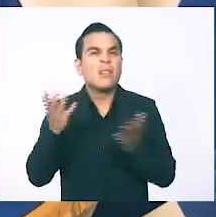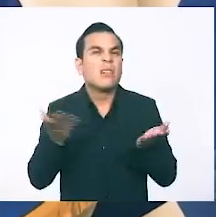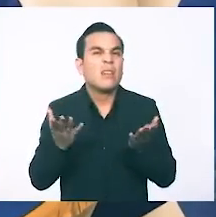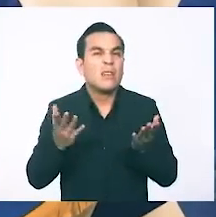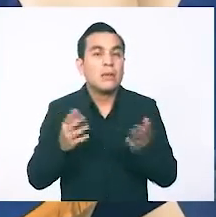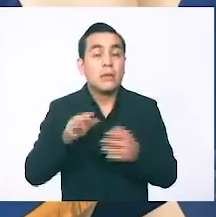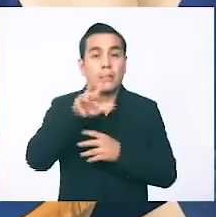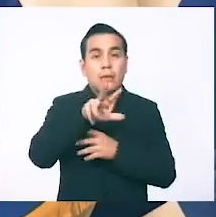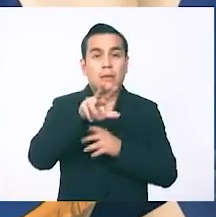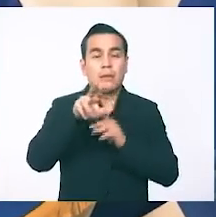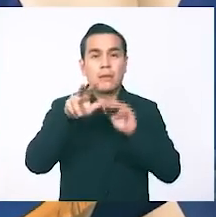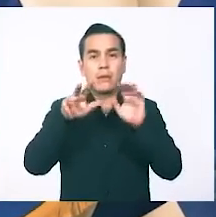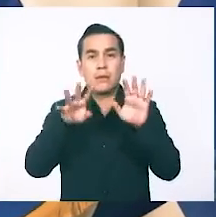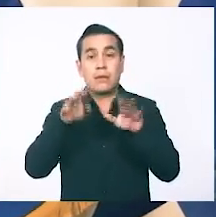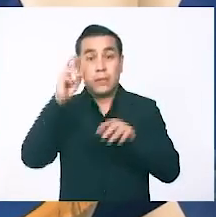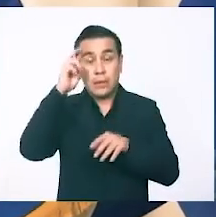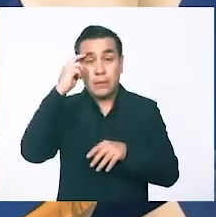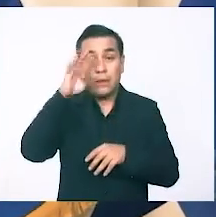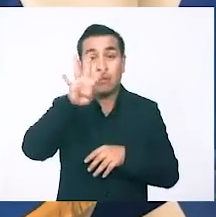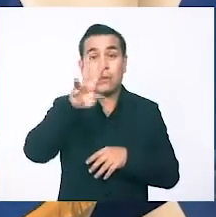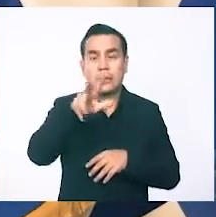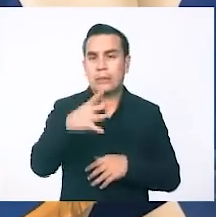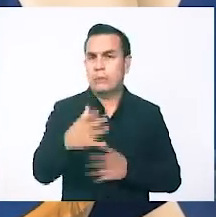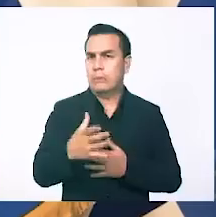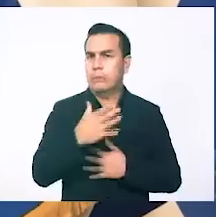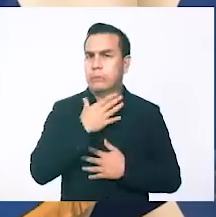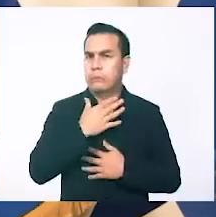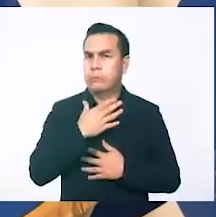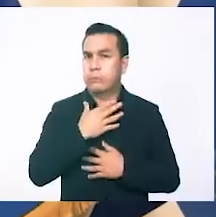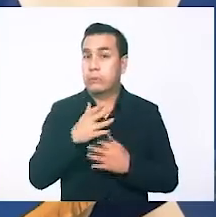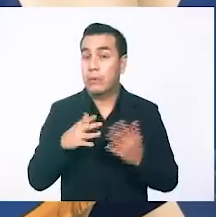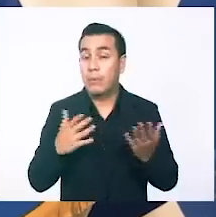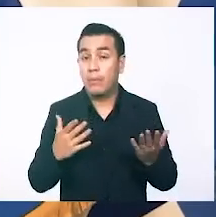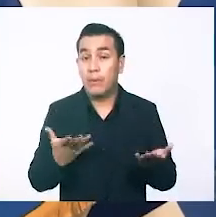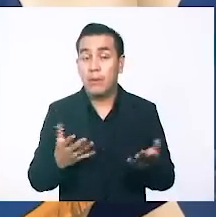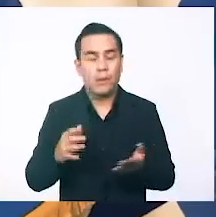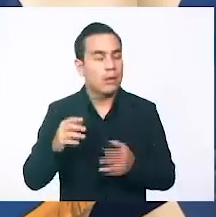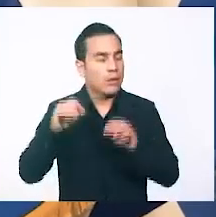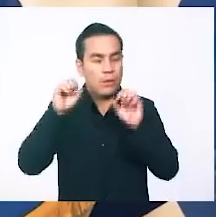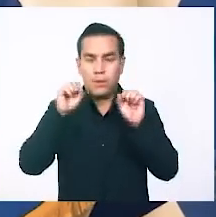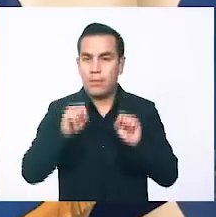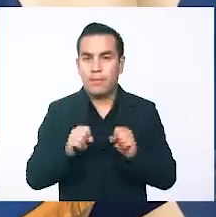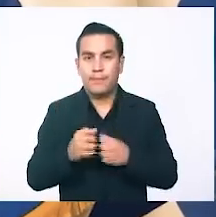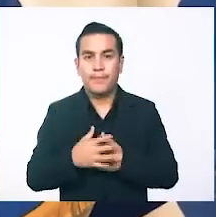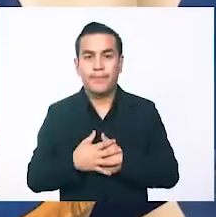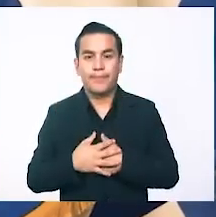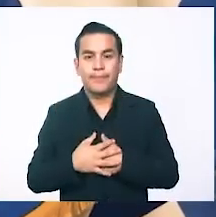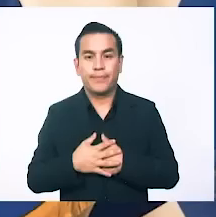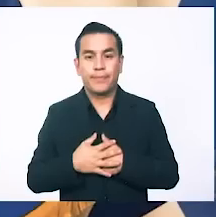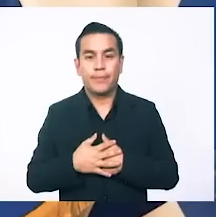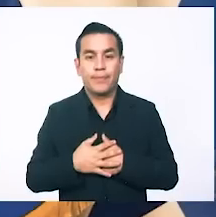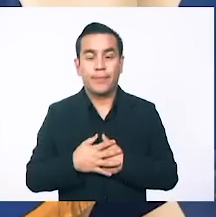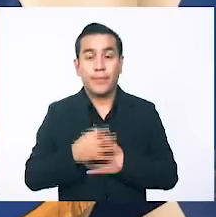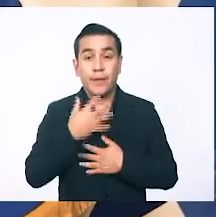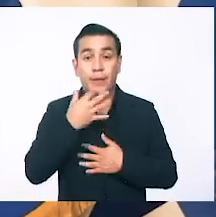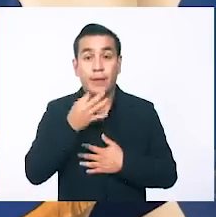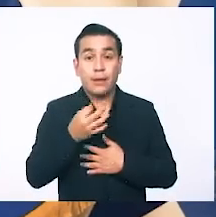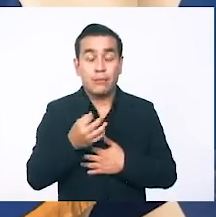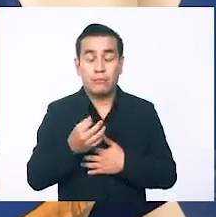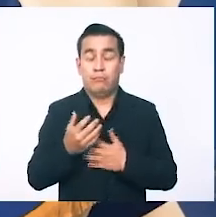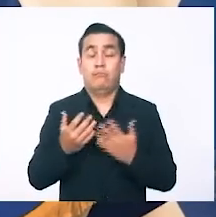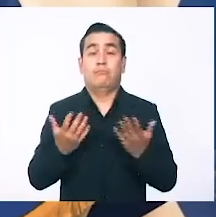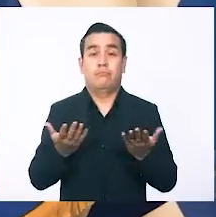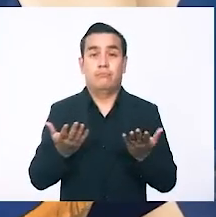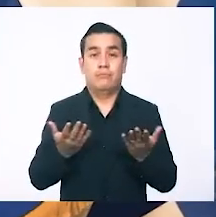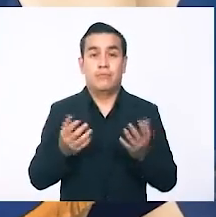imposible llegar a 42 más 1, o sea, llegar a 43, la mitad más 1 de los votos. Eso es imposible. Pero fíjese que está peor,